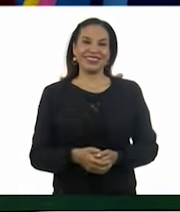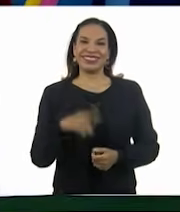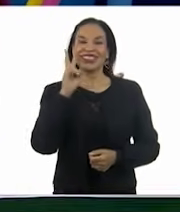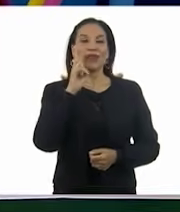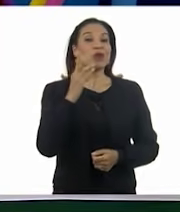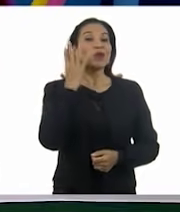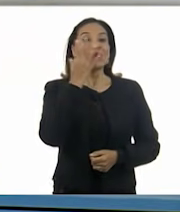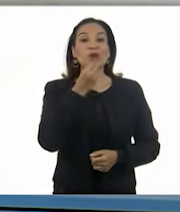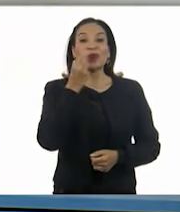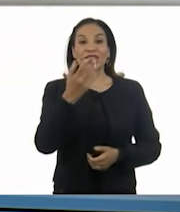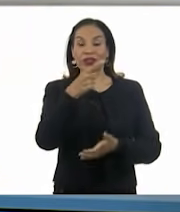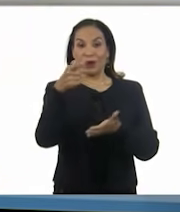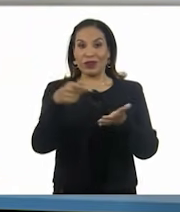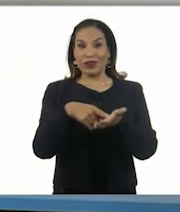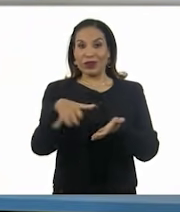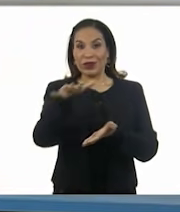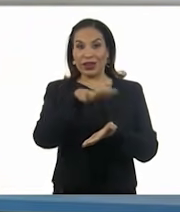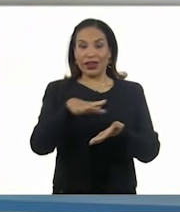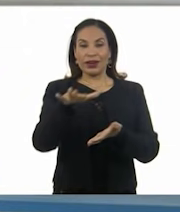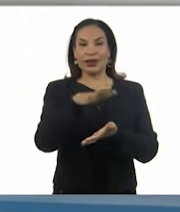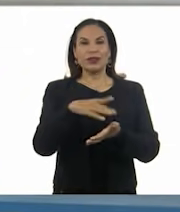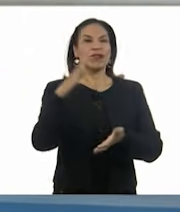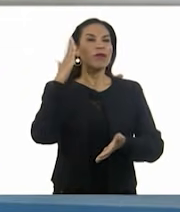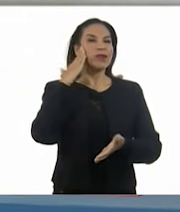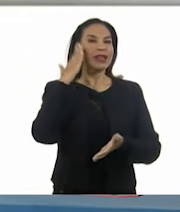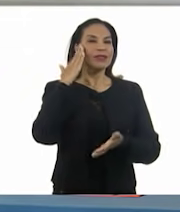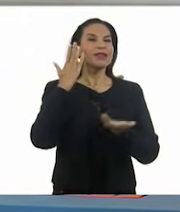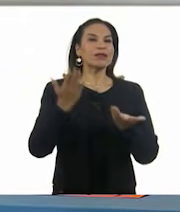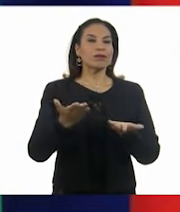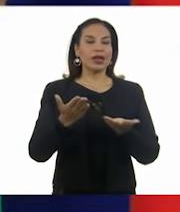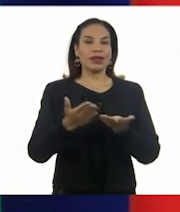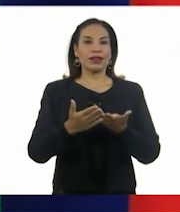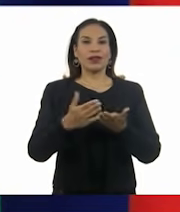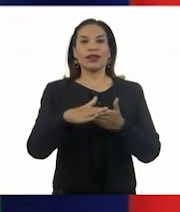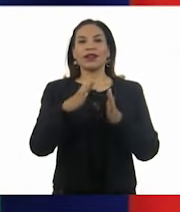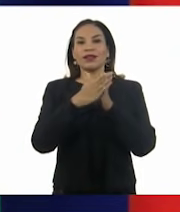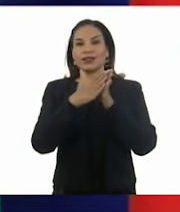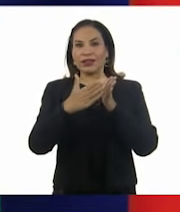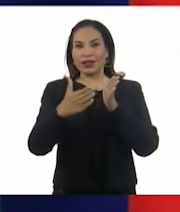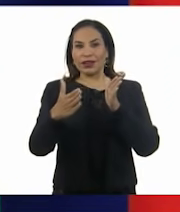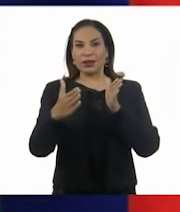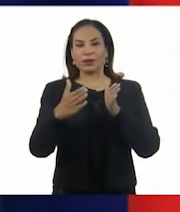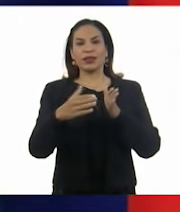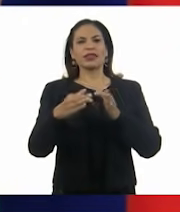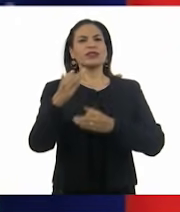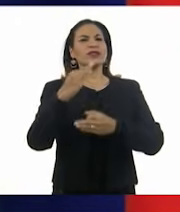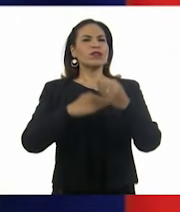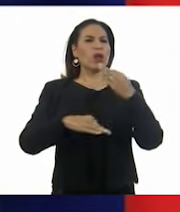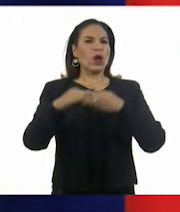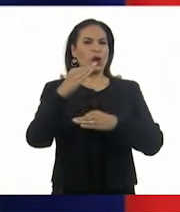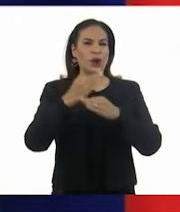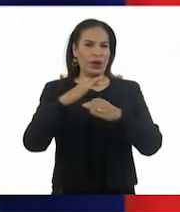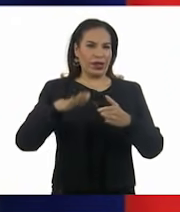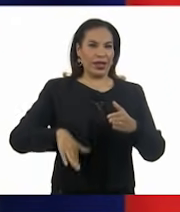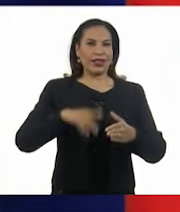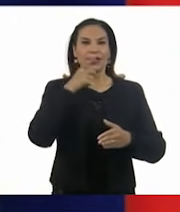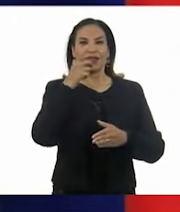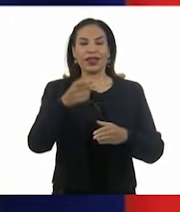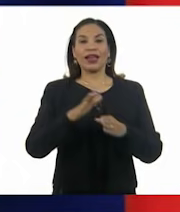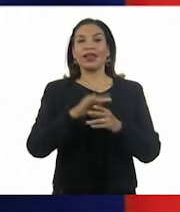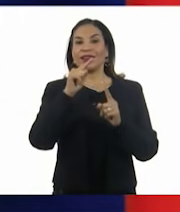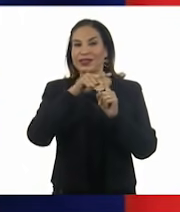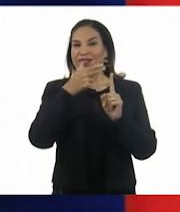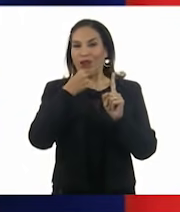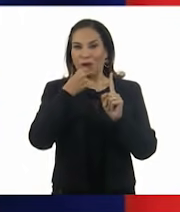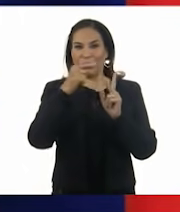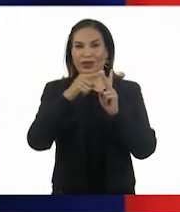Se ve muy bonito el lugar. Lo principal es que a través de todo lo que dijimos entre Aníbal y